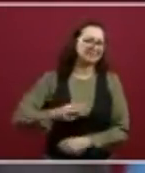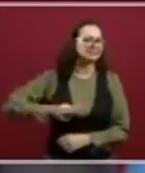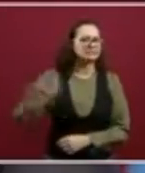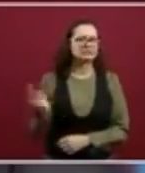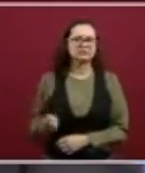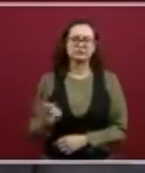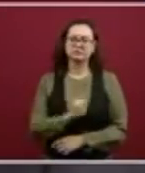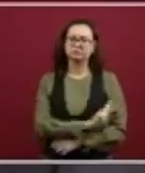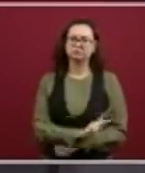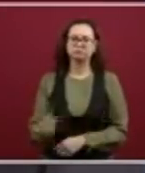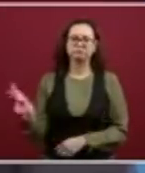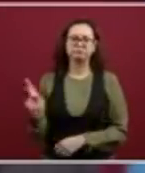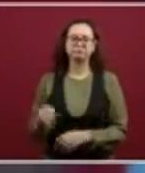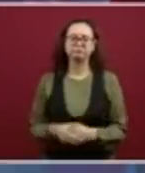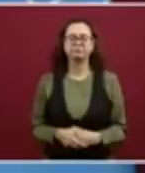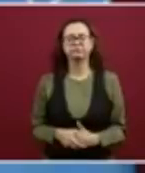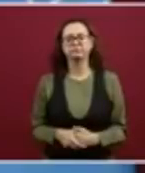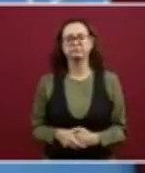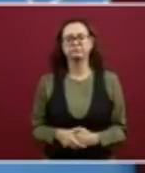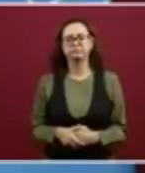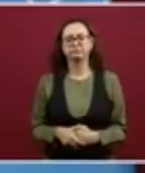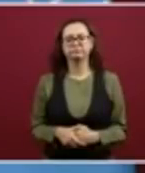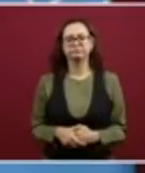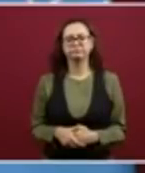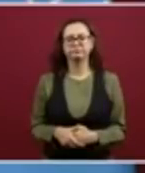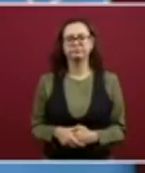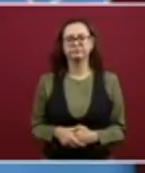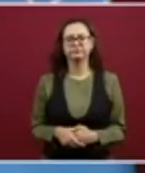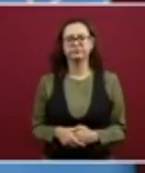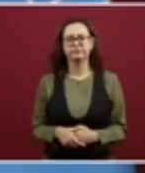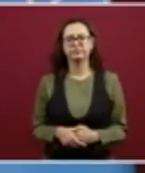tiene que haber una recaudación